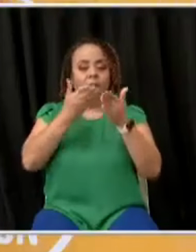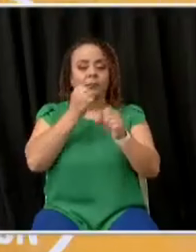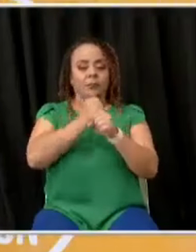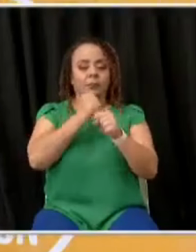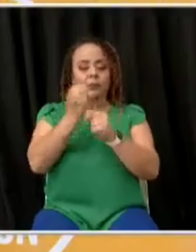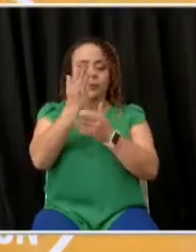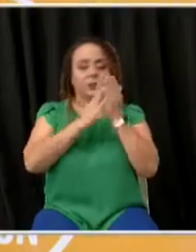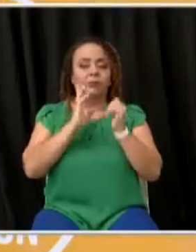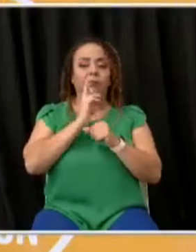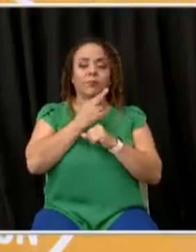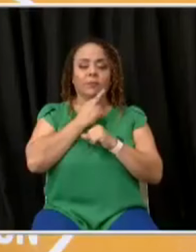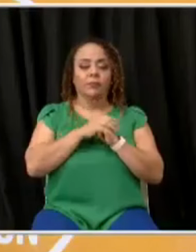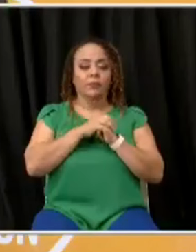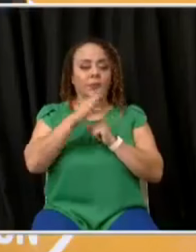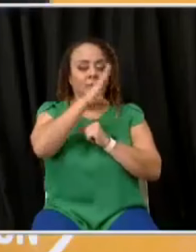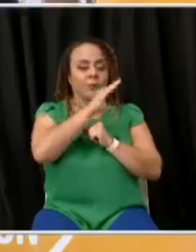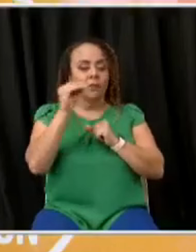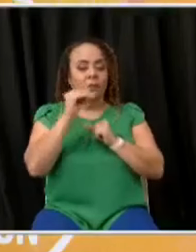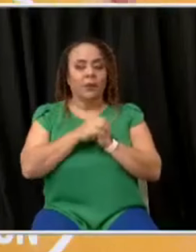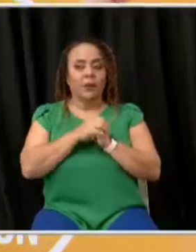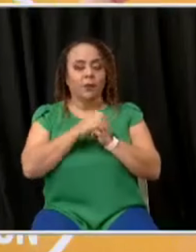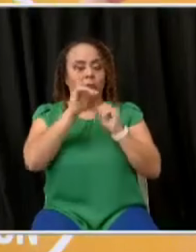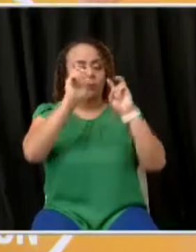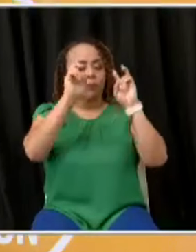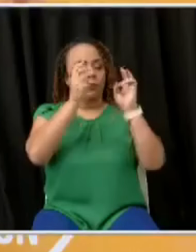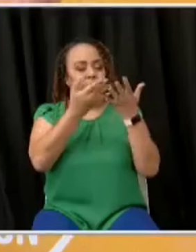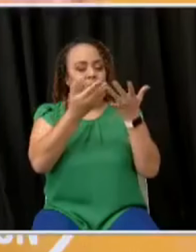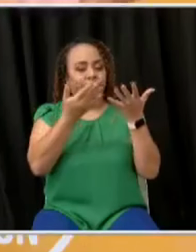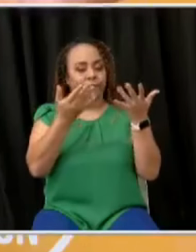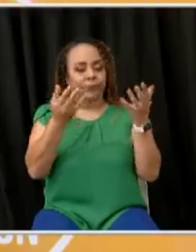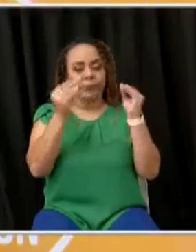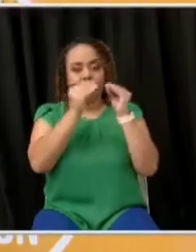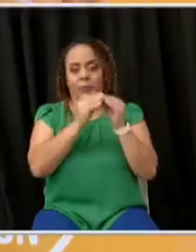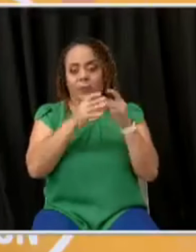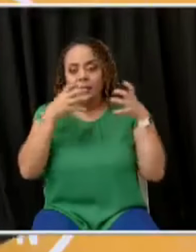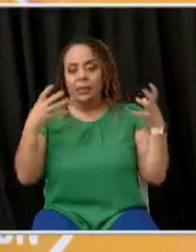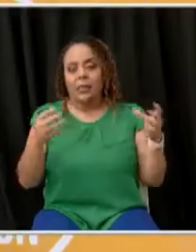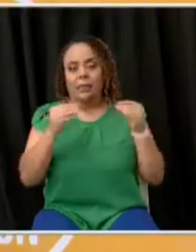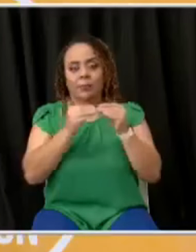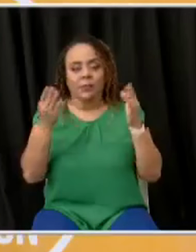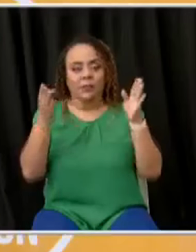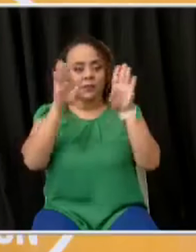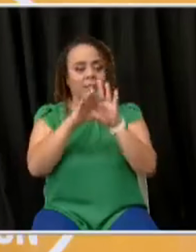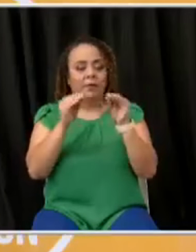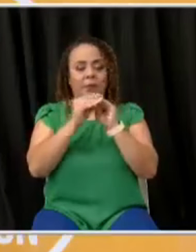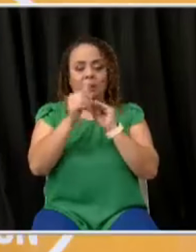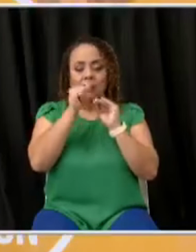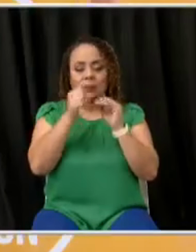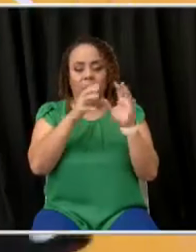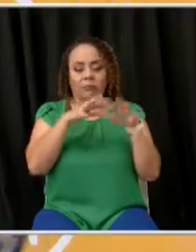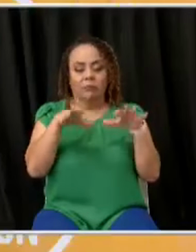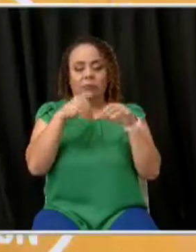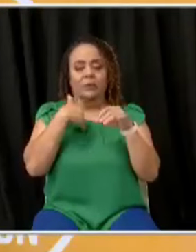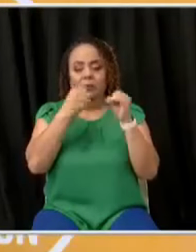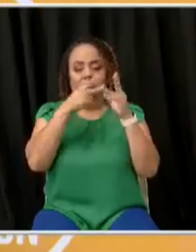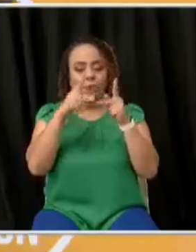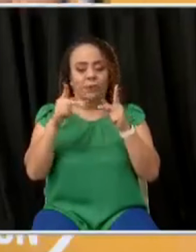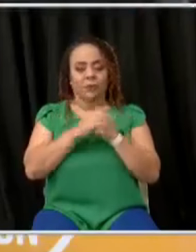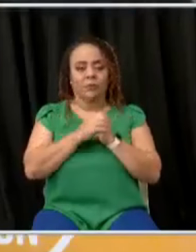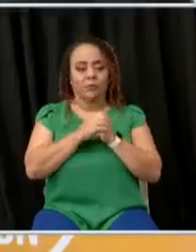en un restaurante, en una cuestión que es más grande, más cerrada, más húmeda, donde hay un montón de gente, donde hay